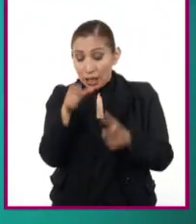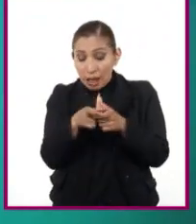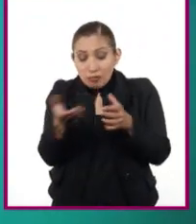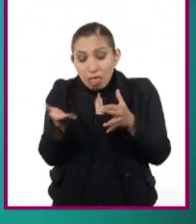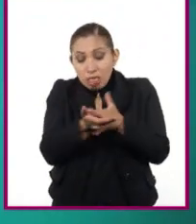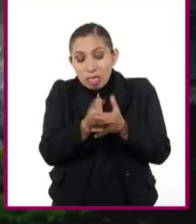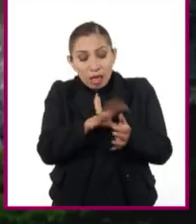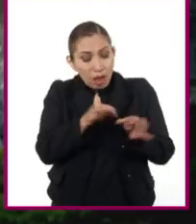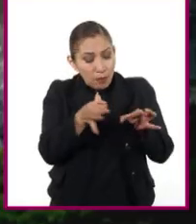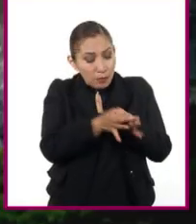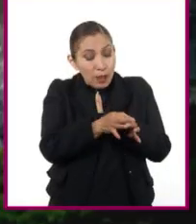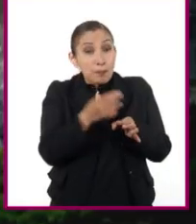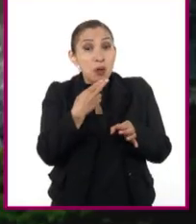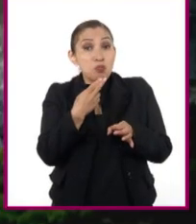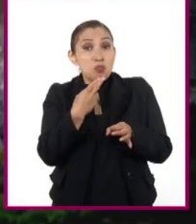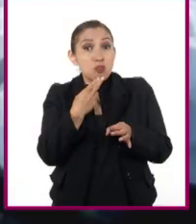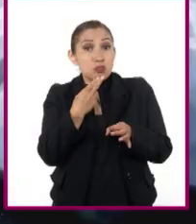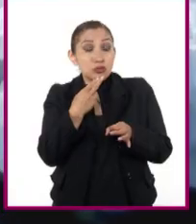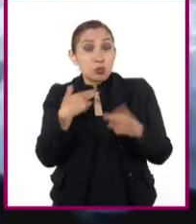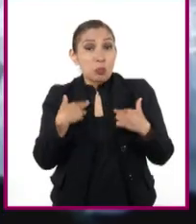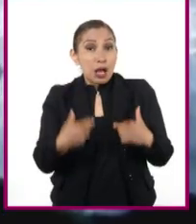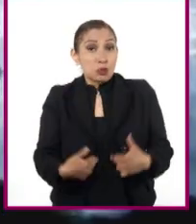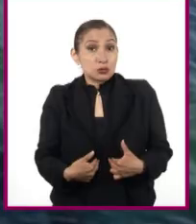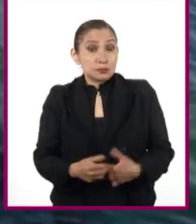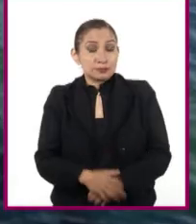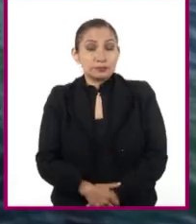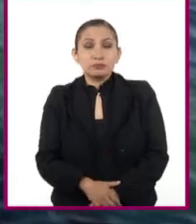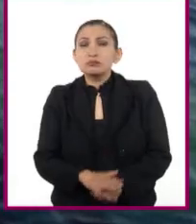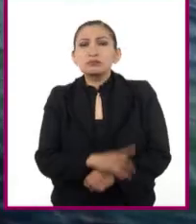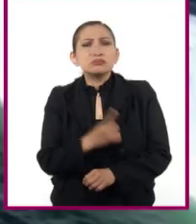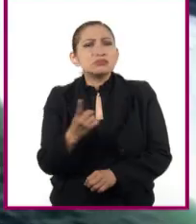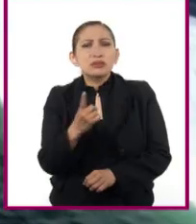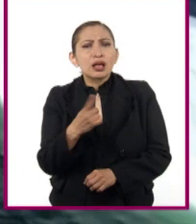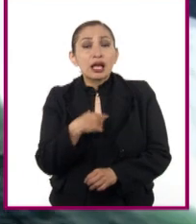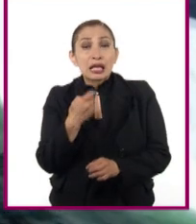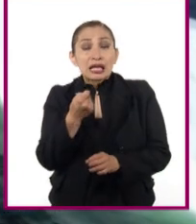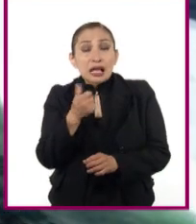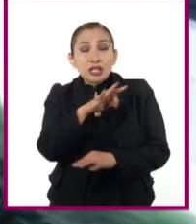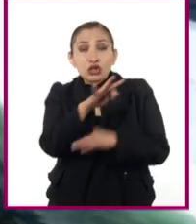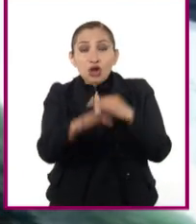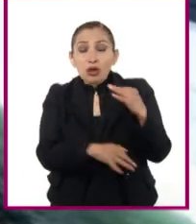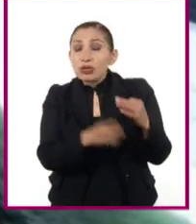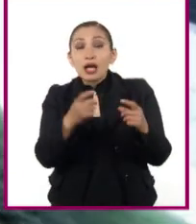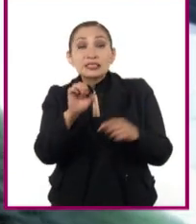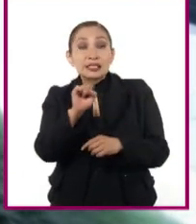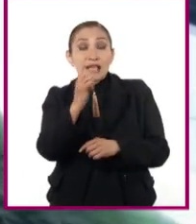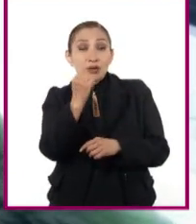se encuentra disponible para los seres humanos. ¿Por qué? Casi toda,